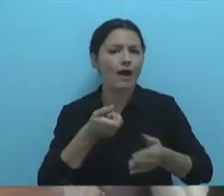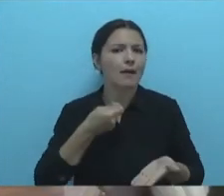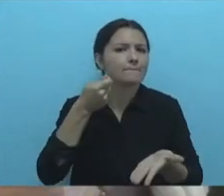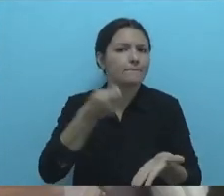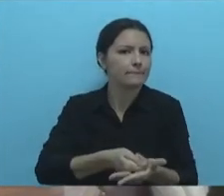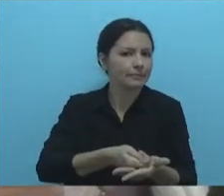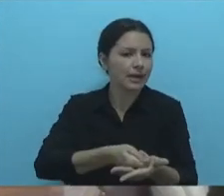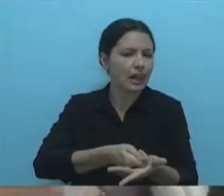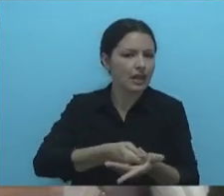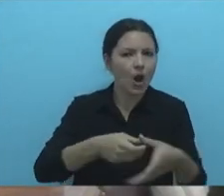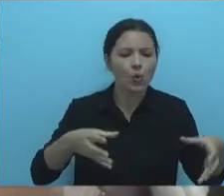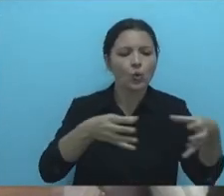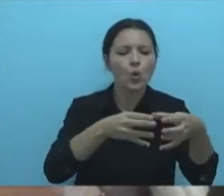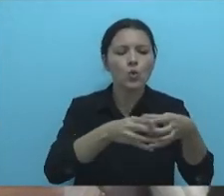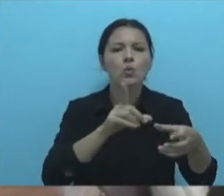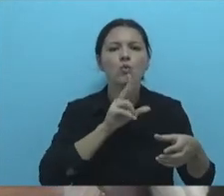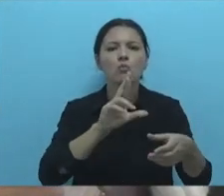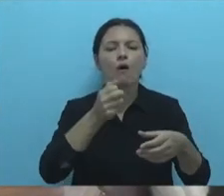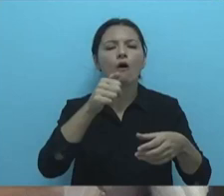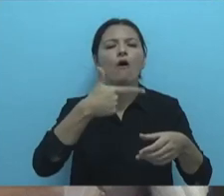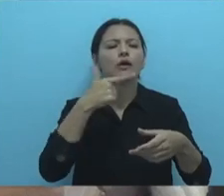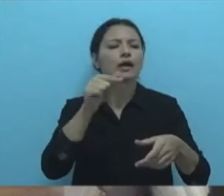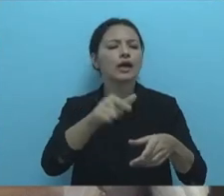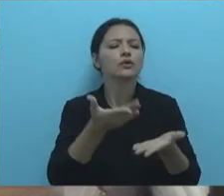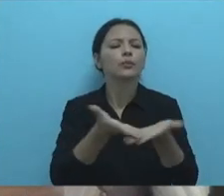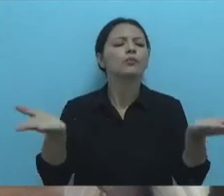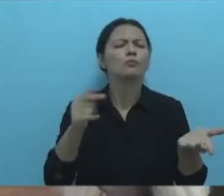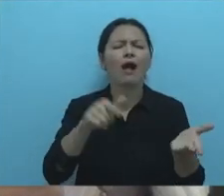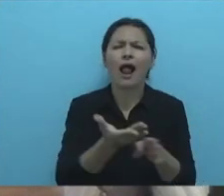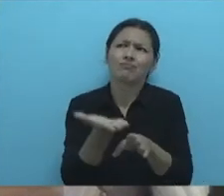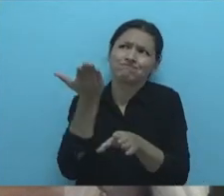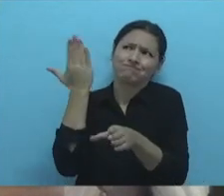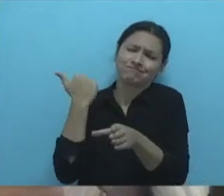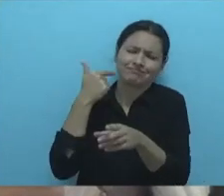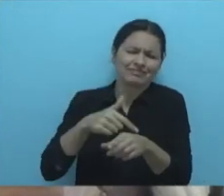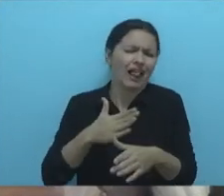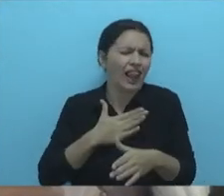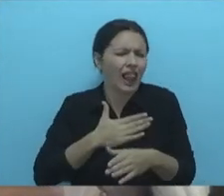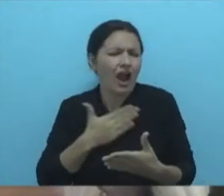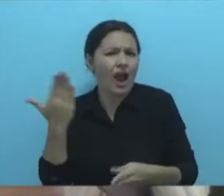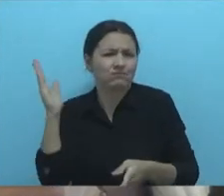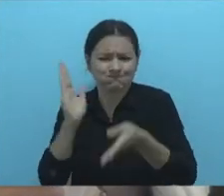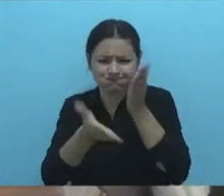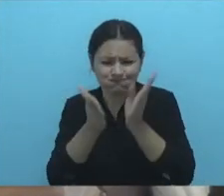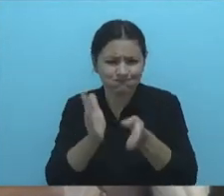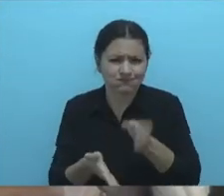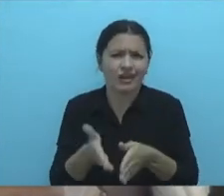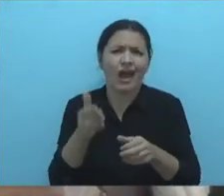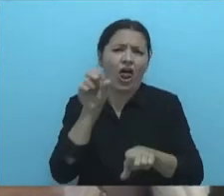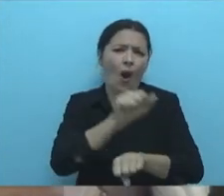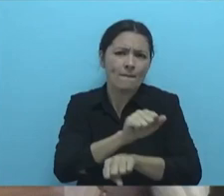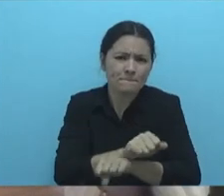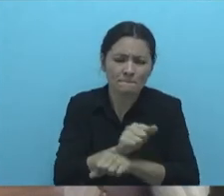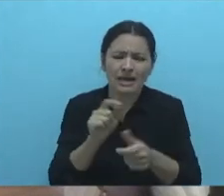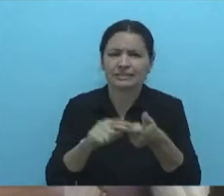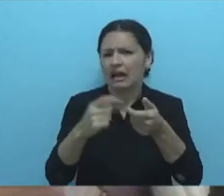a estas personas que acrediten esta terrible persecución Pero esta que esta